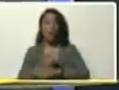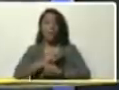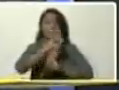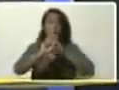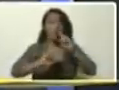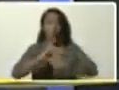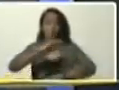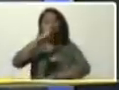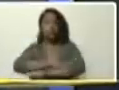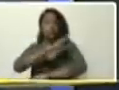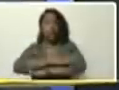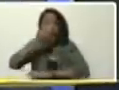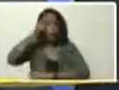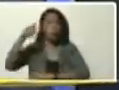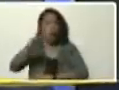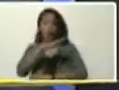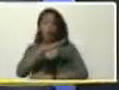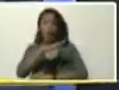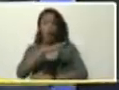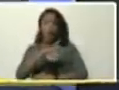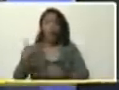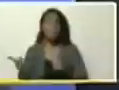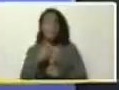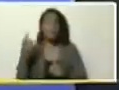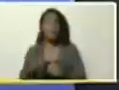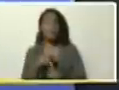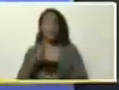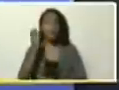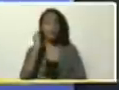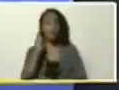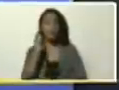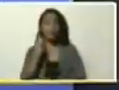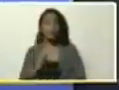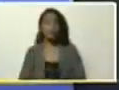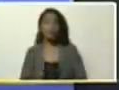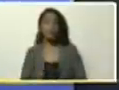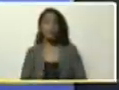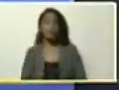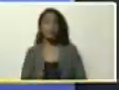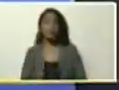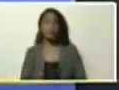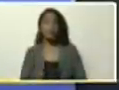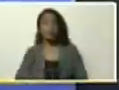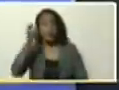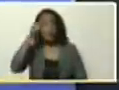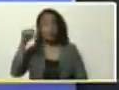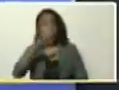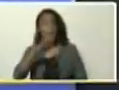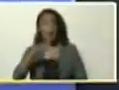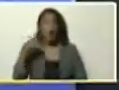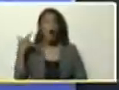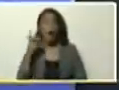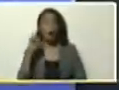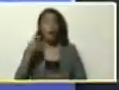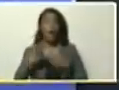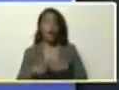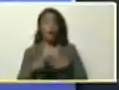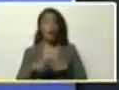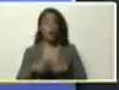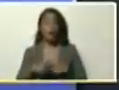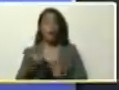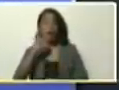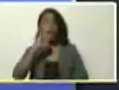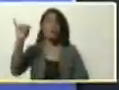y obedeciendo al pueblo en las principales tareas. Y el pueblo tenga una herramienta para